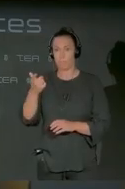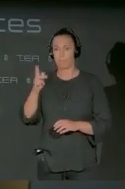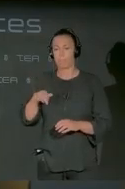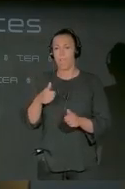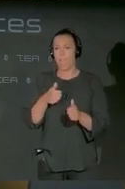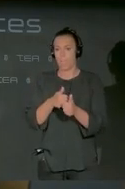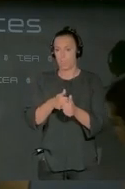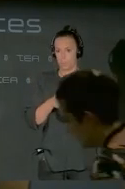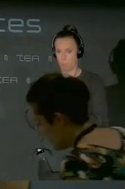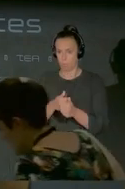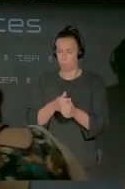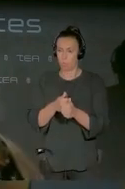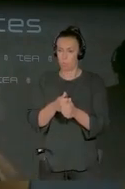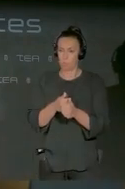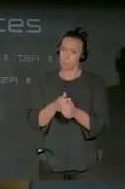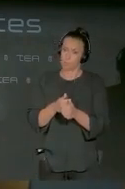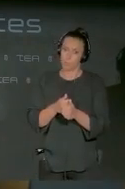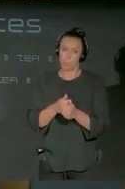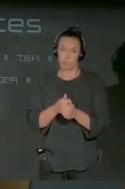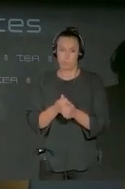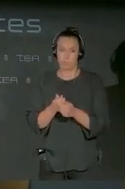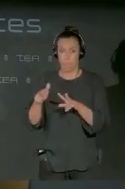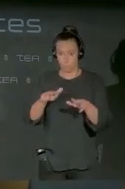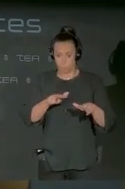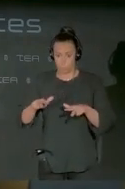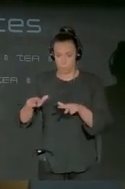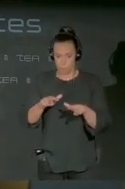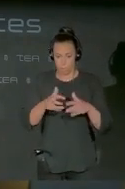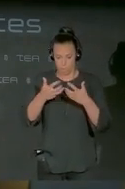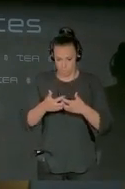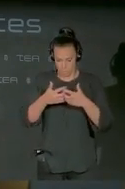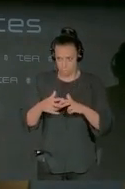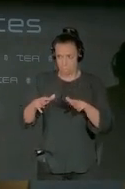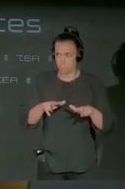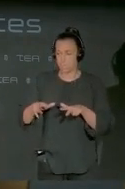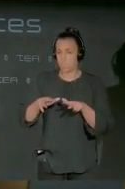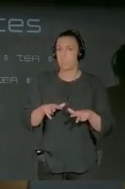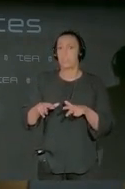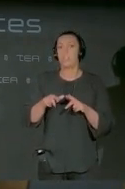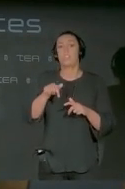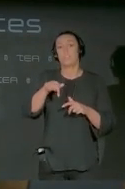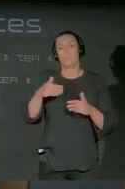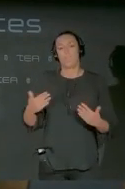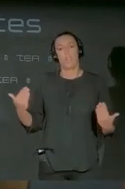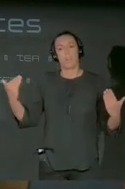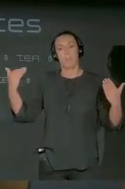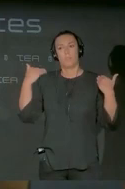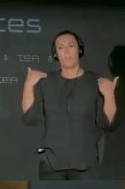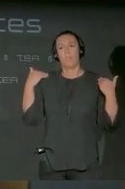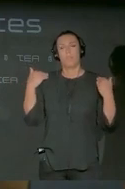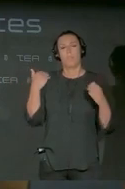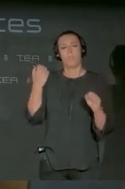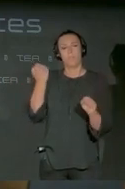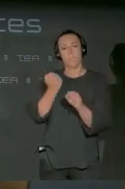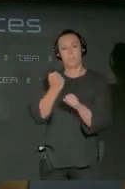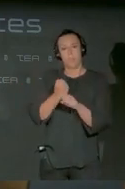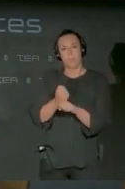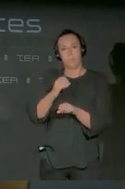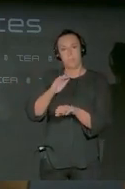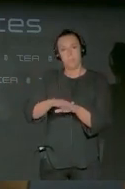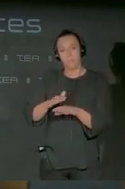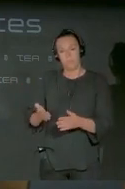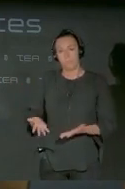Industria Audiovisual y Programas Media de la Comisión, que es desde donde se encargan de contribuir a la implementación del Media